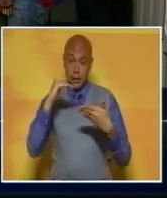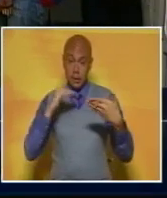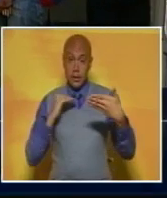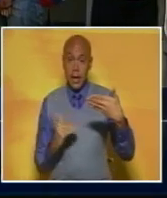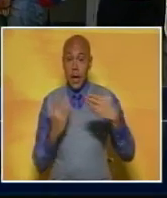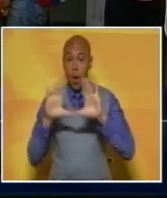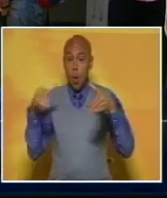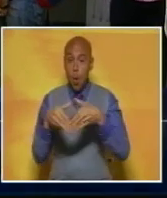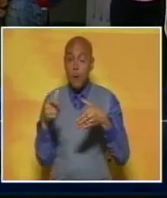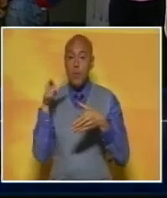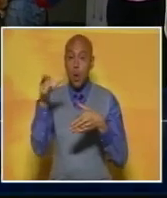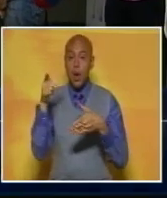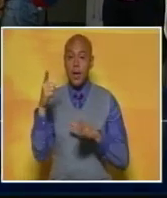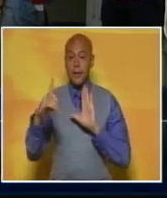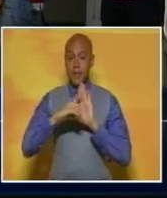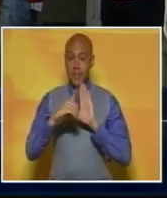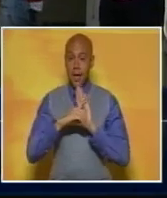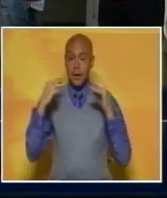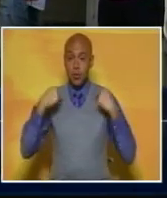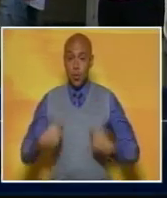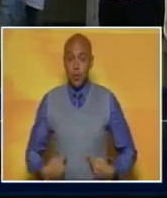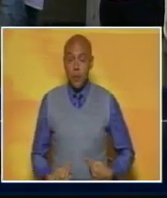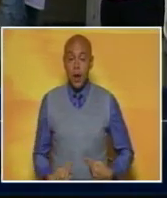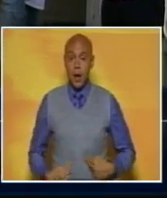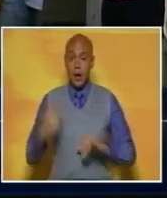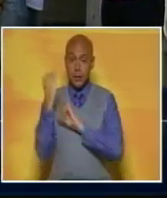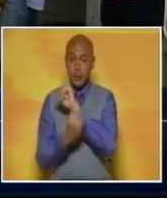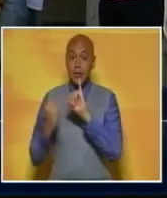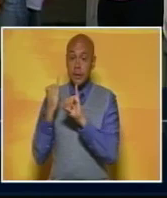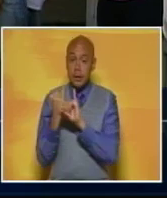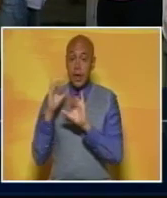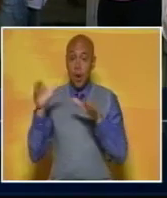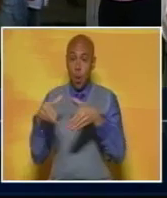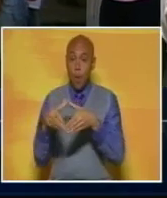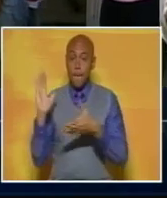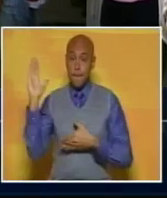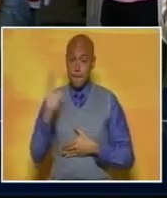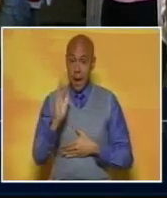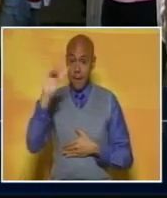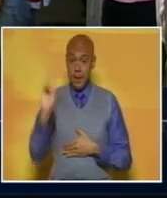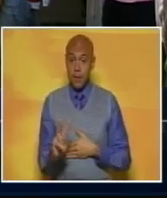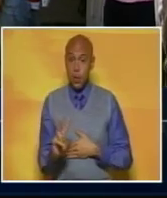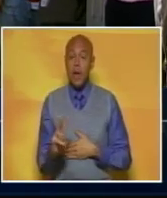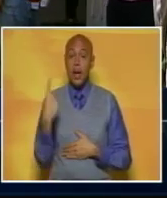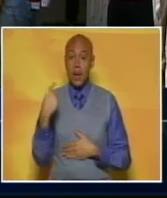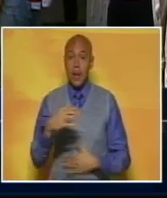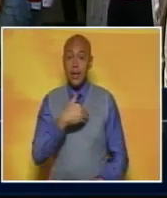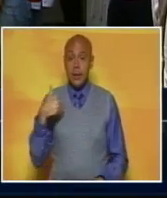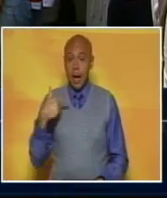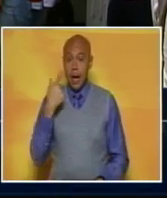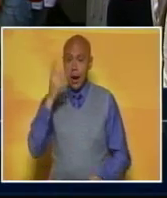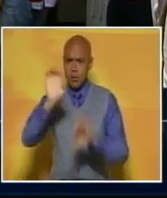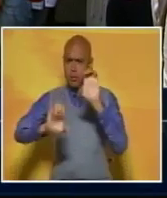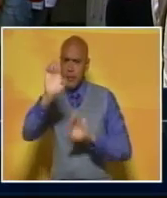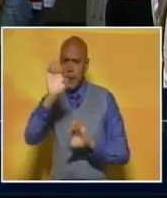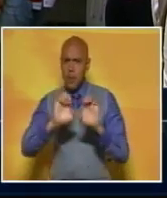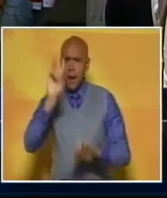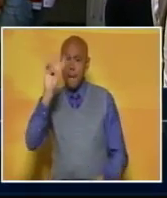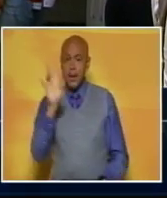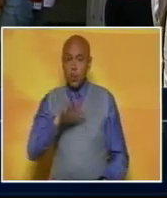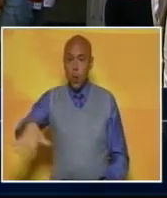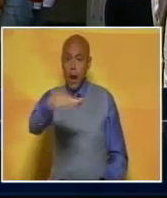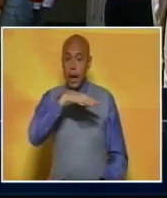la delegación de la Comisión Interamericana de Derechos Humanos aquí en el país era precisamente evaluar la situación